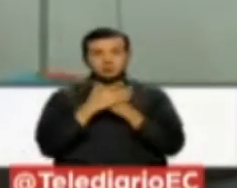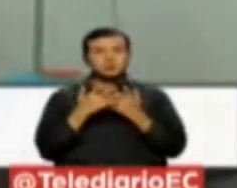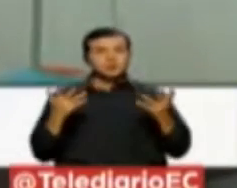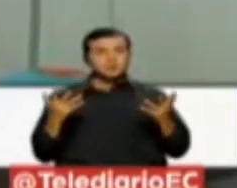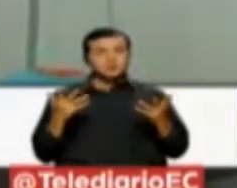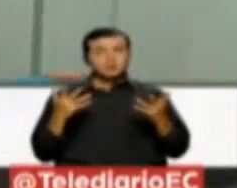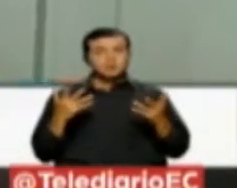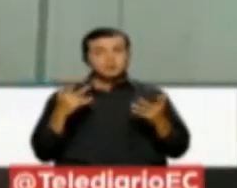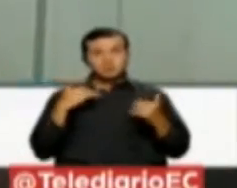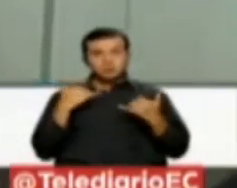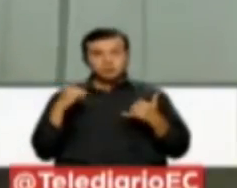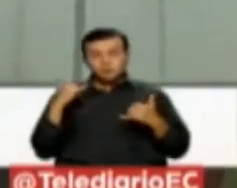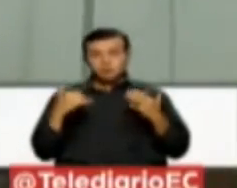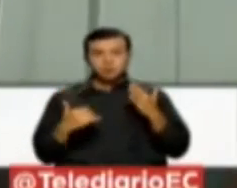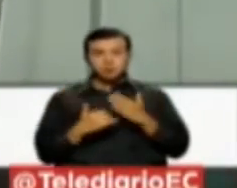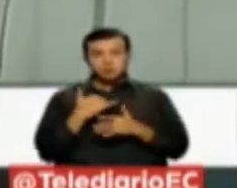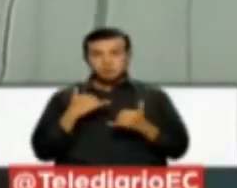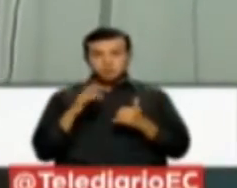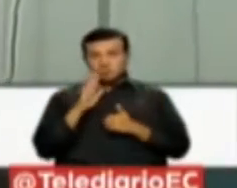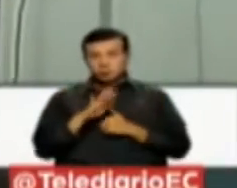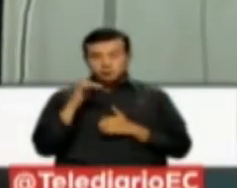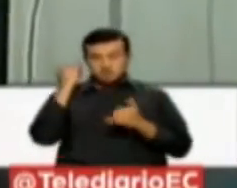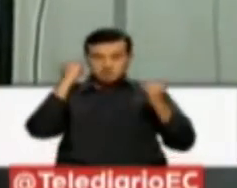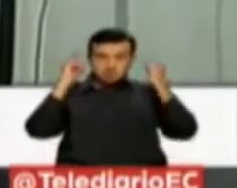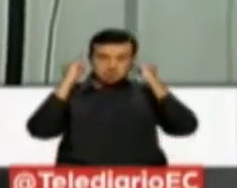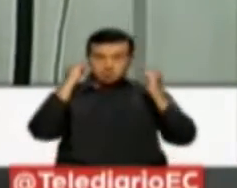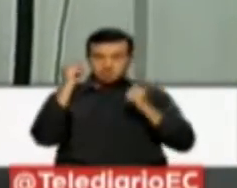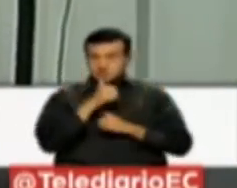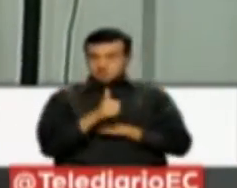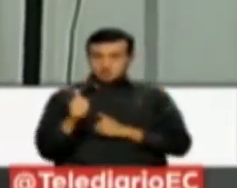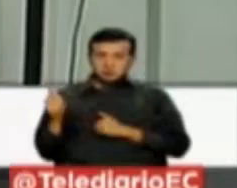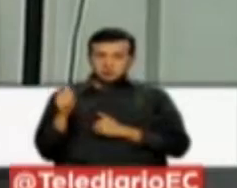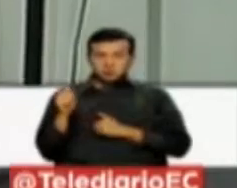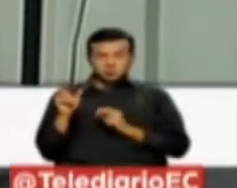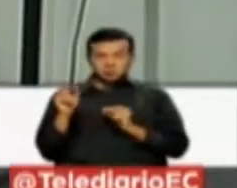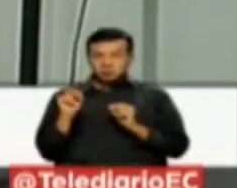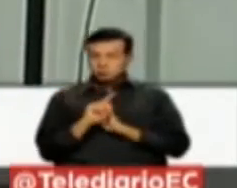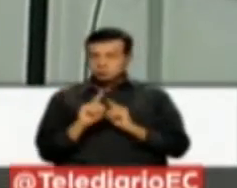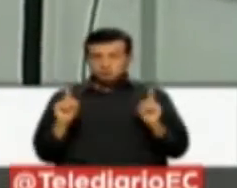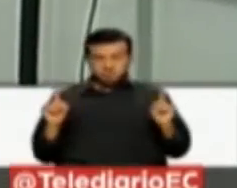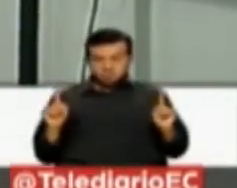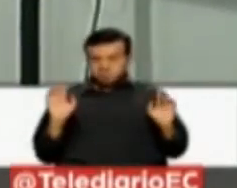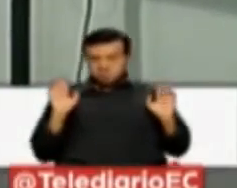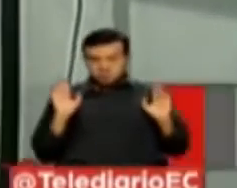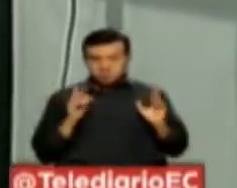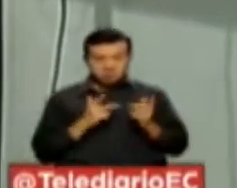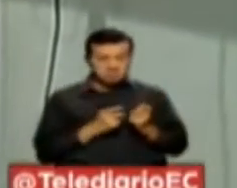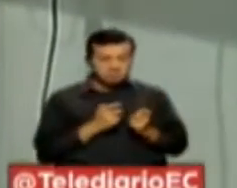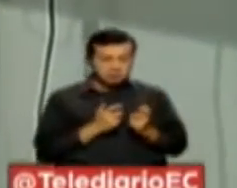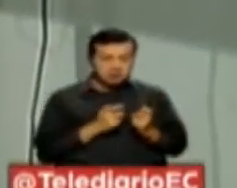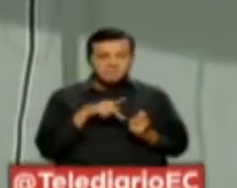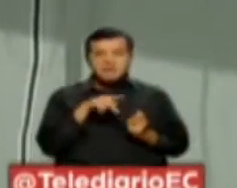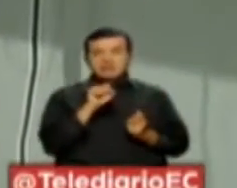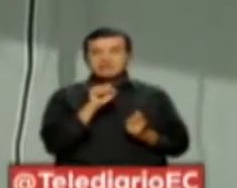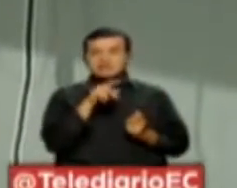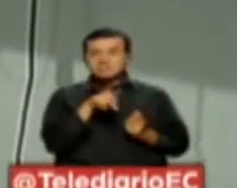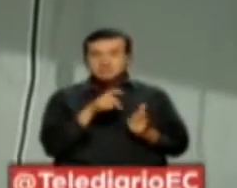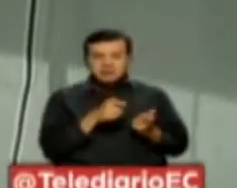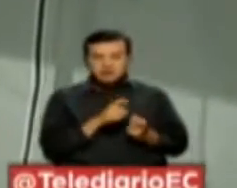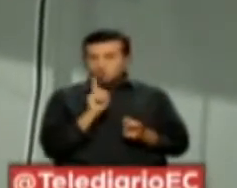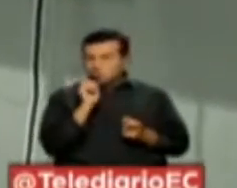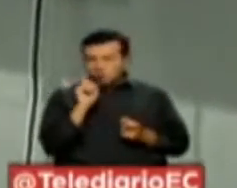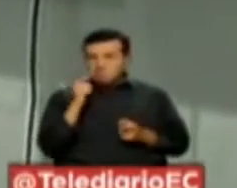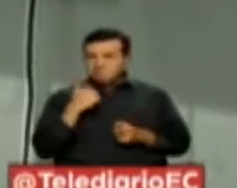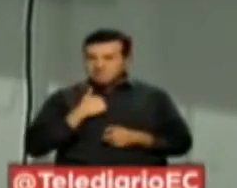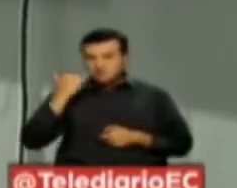de una consola de juegos que ellos están desarrollando. Nada tiene que desearle al PlayStation. Ellos aquí